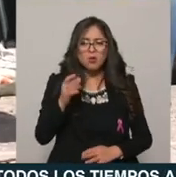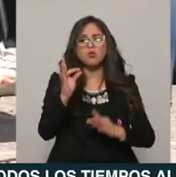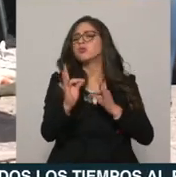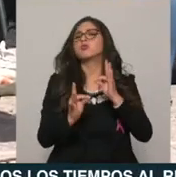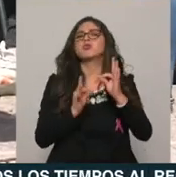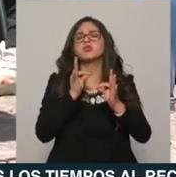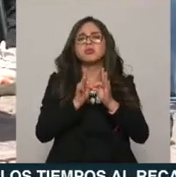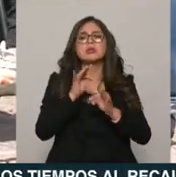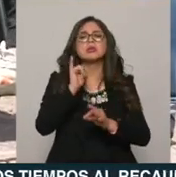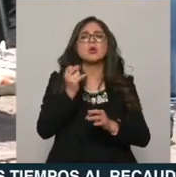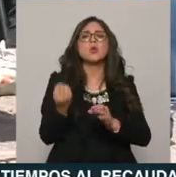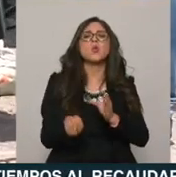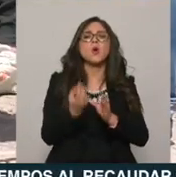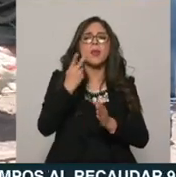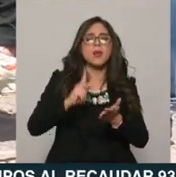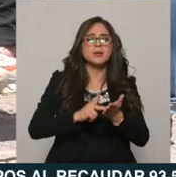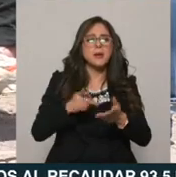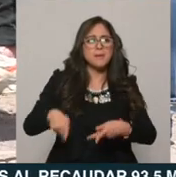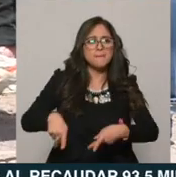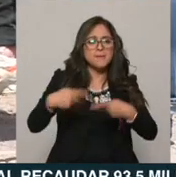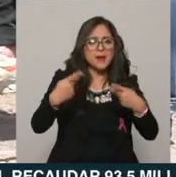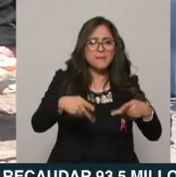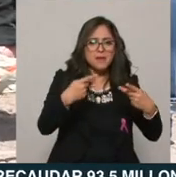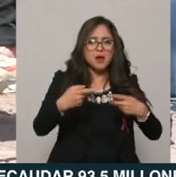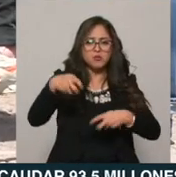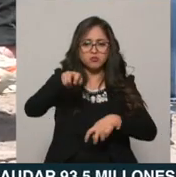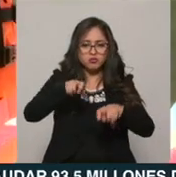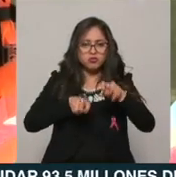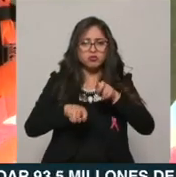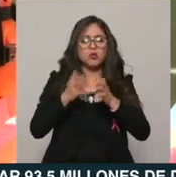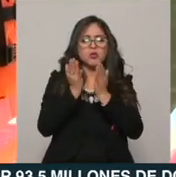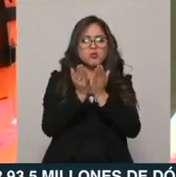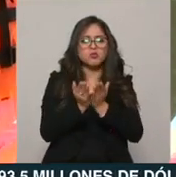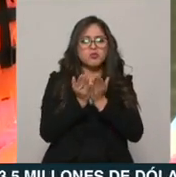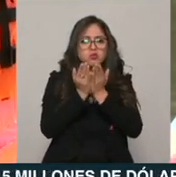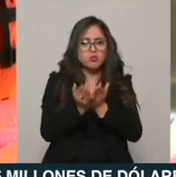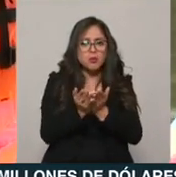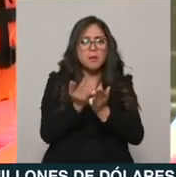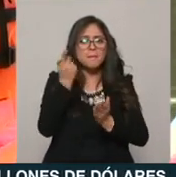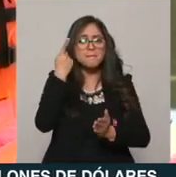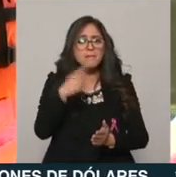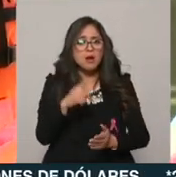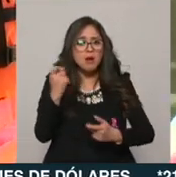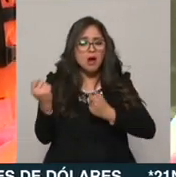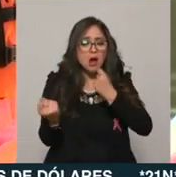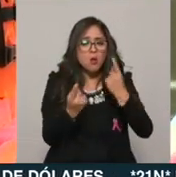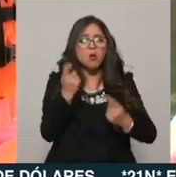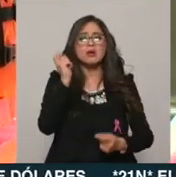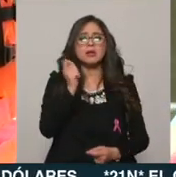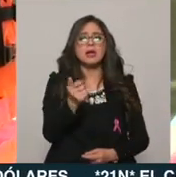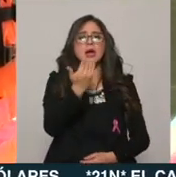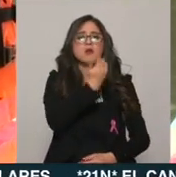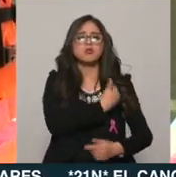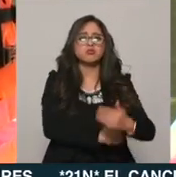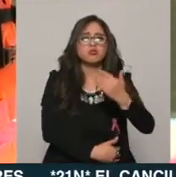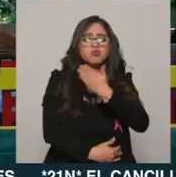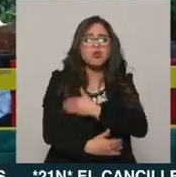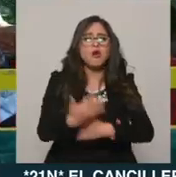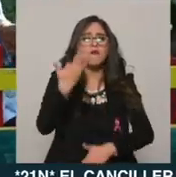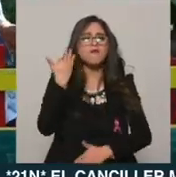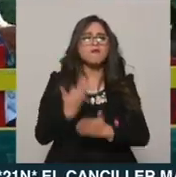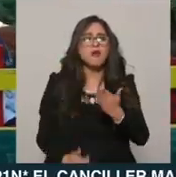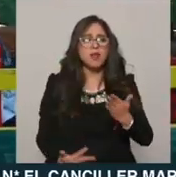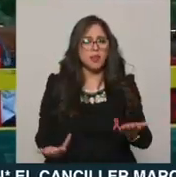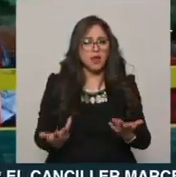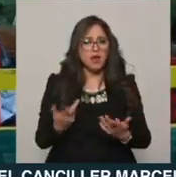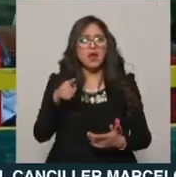cuanto a la cantidad de bebidas alcohólicas que se pueden tener a bordo de una trajinera. Sin embargo, al parecer los chalecos salvavidas no son suficientes.